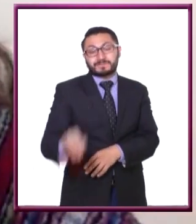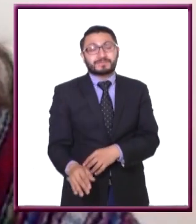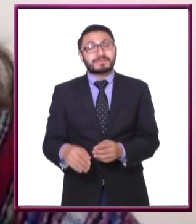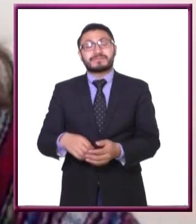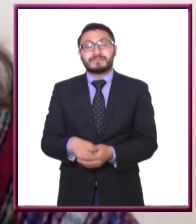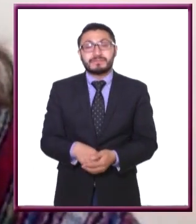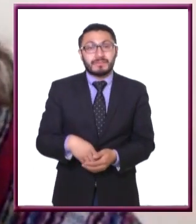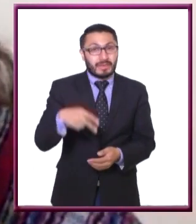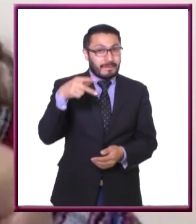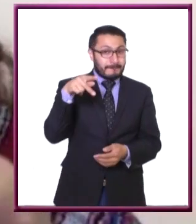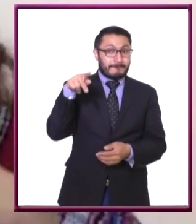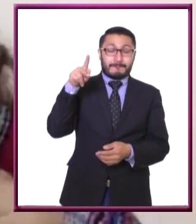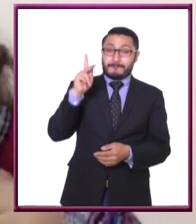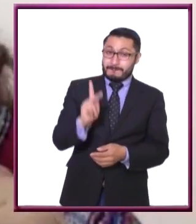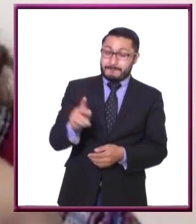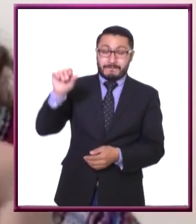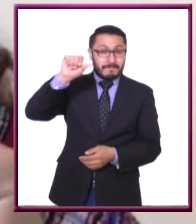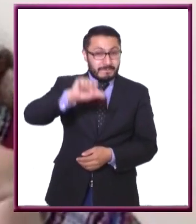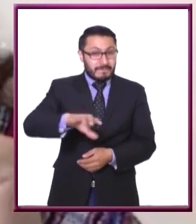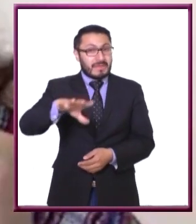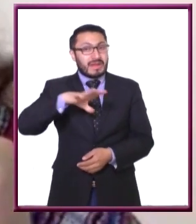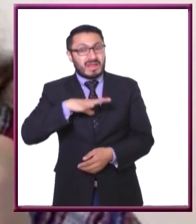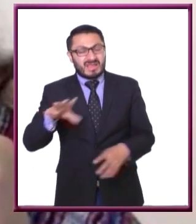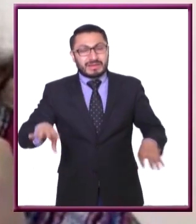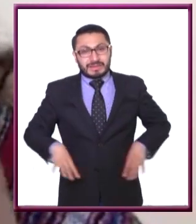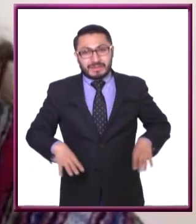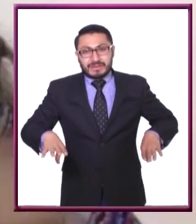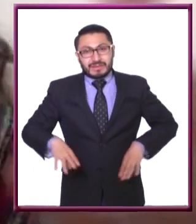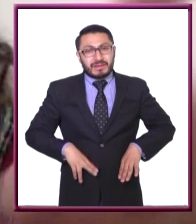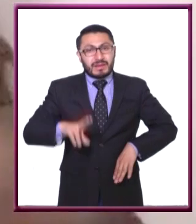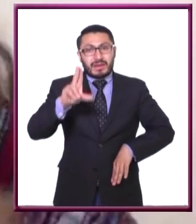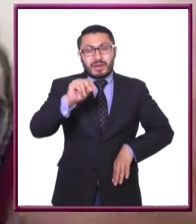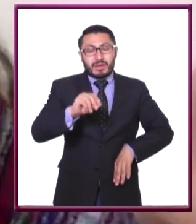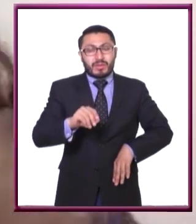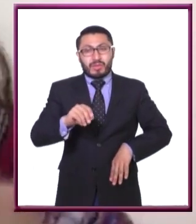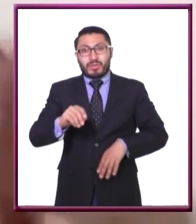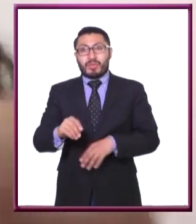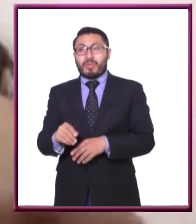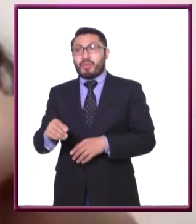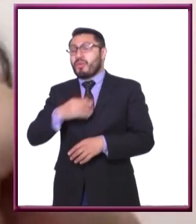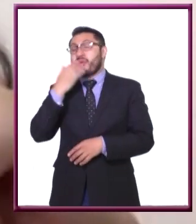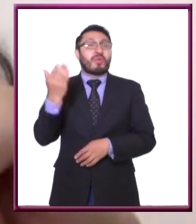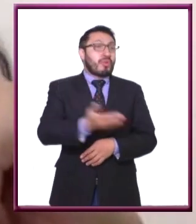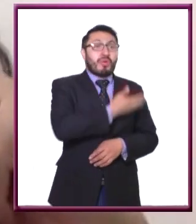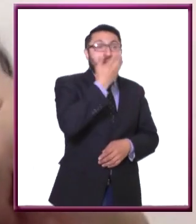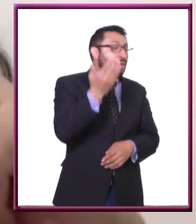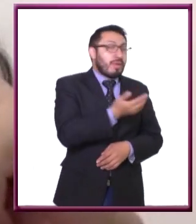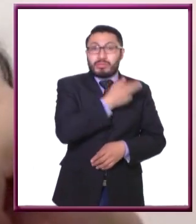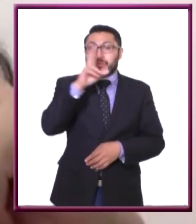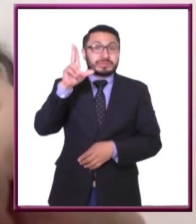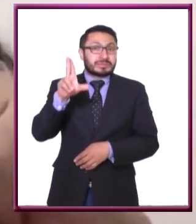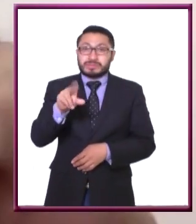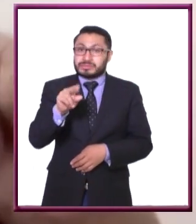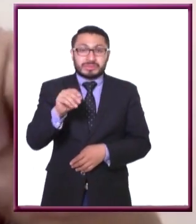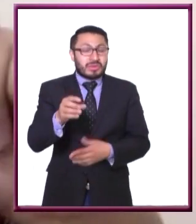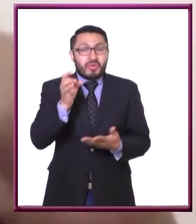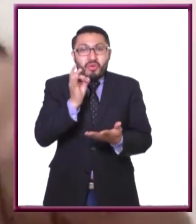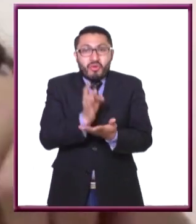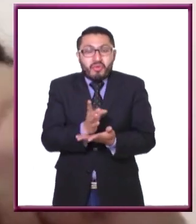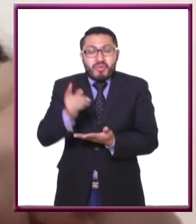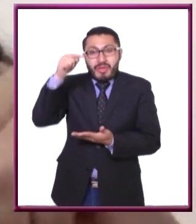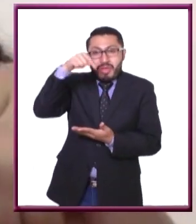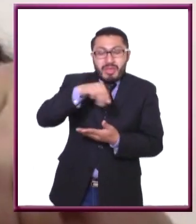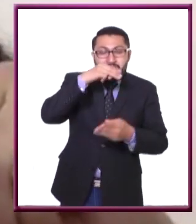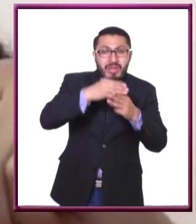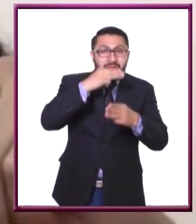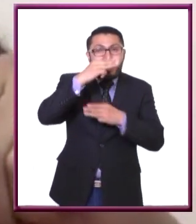de las estrellas. Sin embargo, hoy en día hay elementos que no se producen en ningún otro lugar del universo y que están aquí